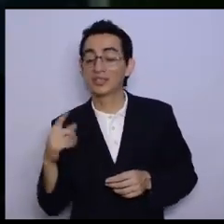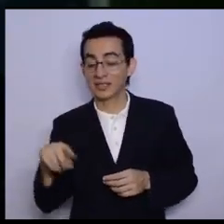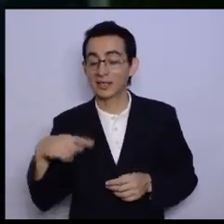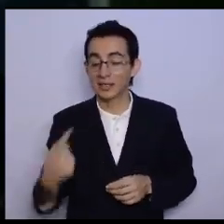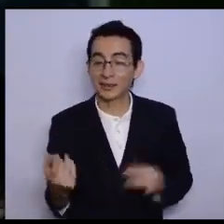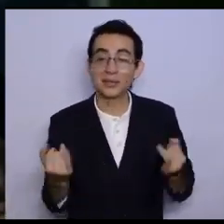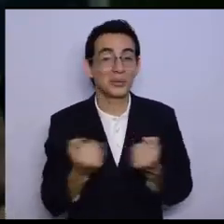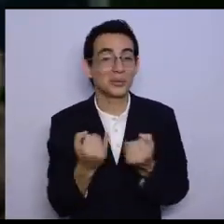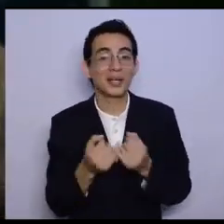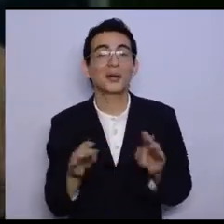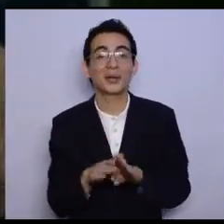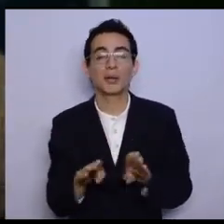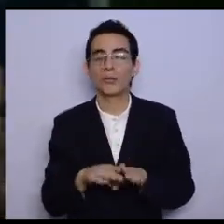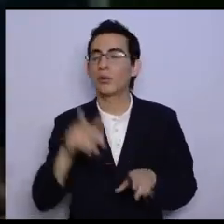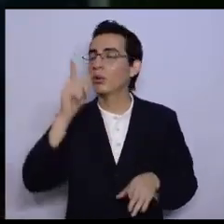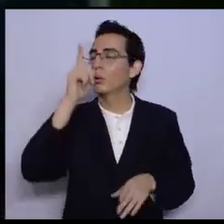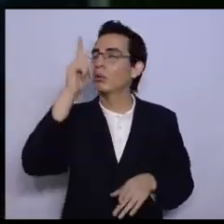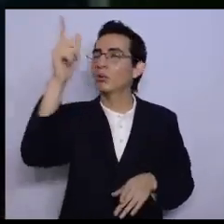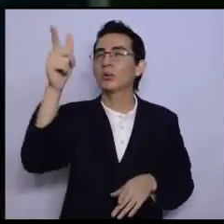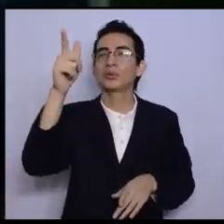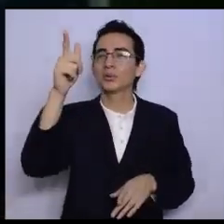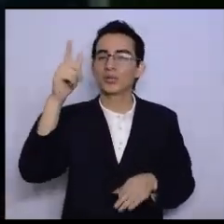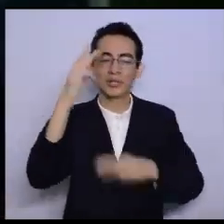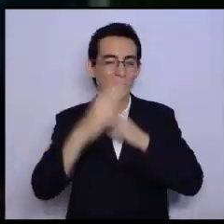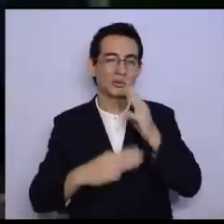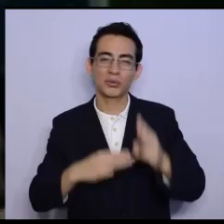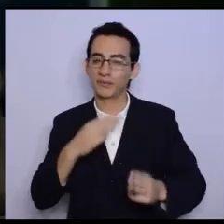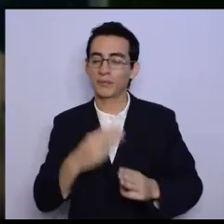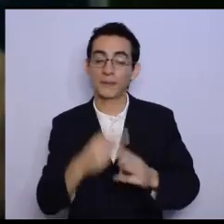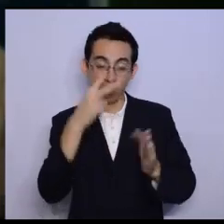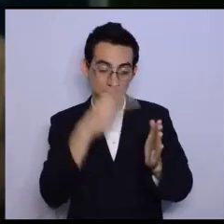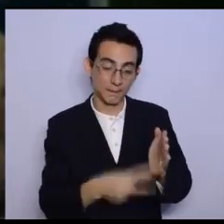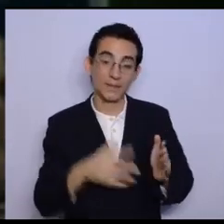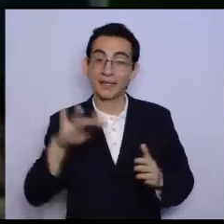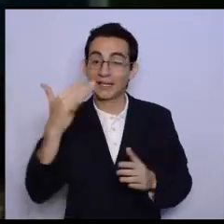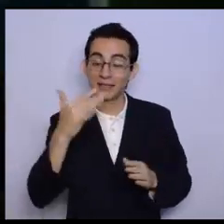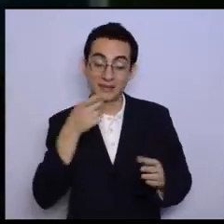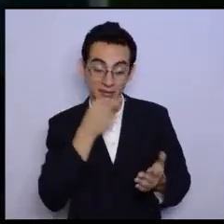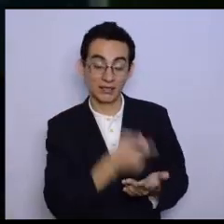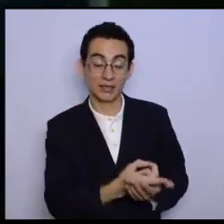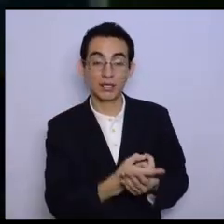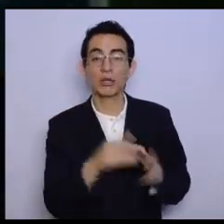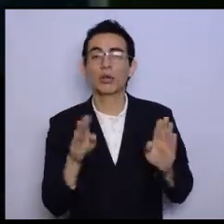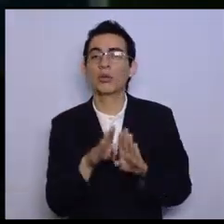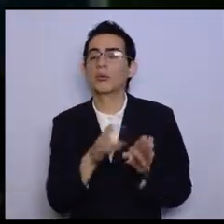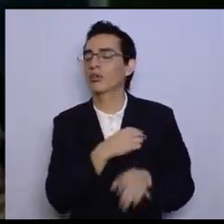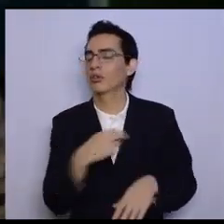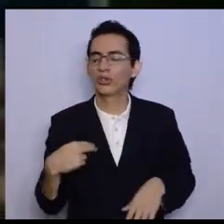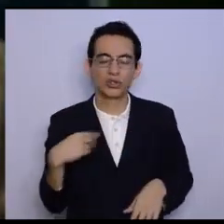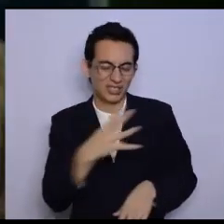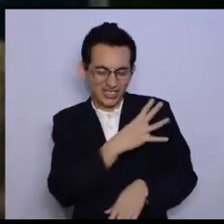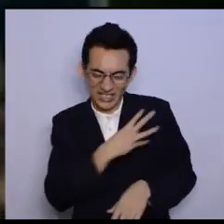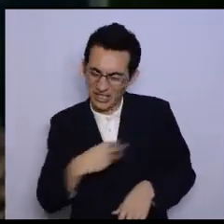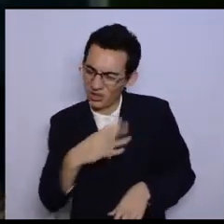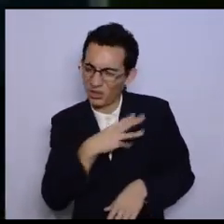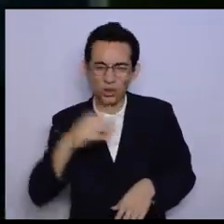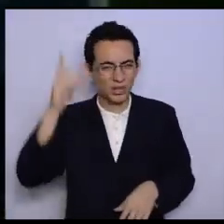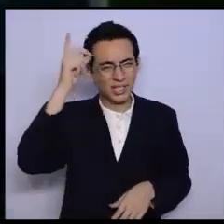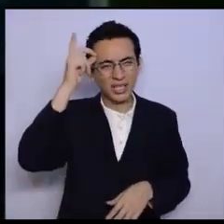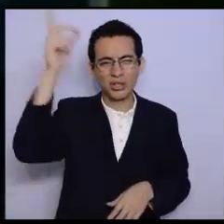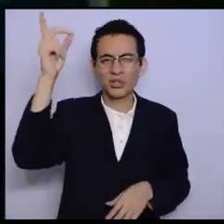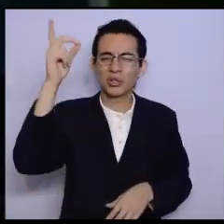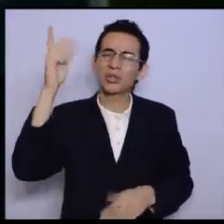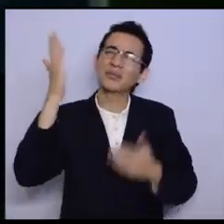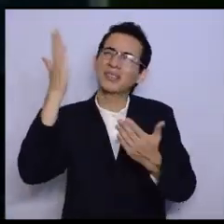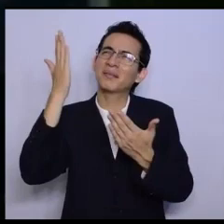mundo. En otra versión dice el versículo 15, así como hijos de Dios, limpios y sin falta,